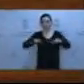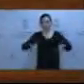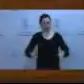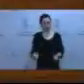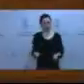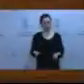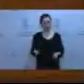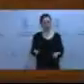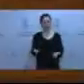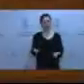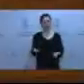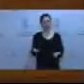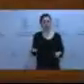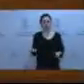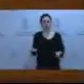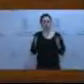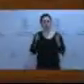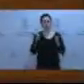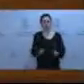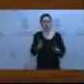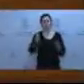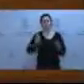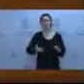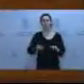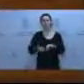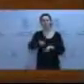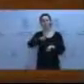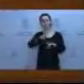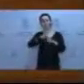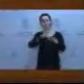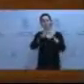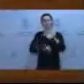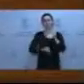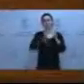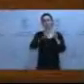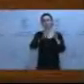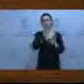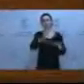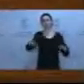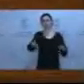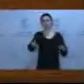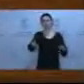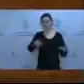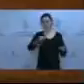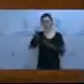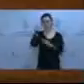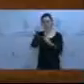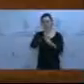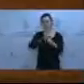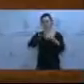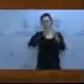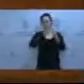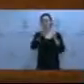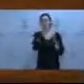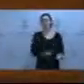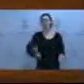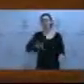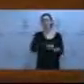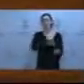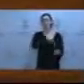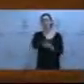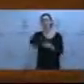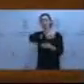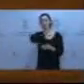se detrajeron 9 millones en materia educativa, presuntamente que no llegaron nunca a los centros públicos,